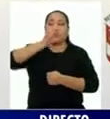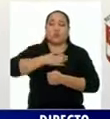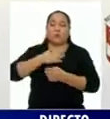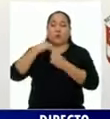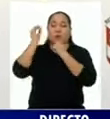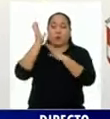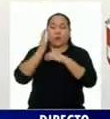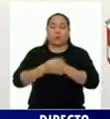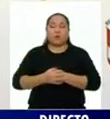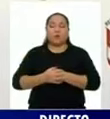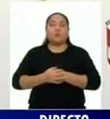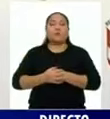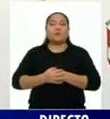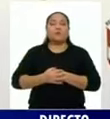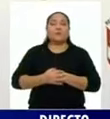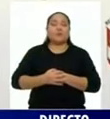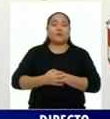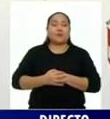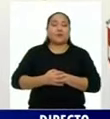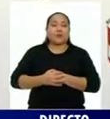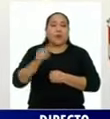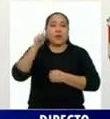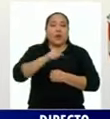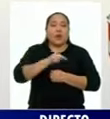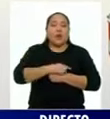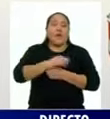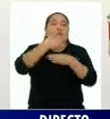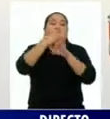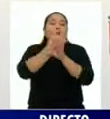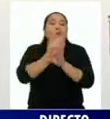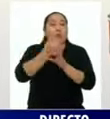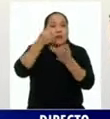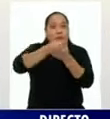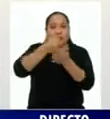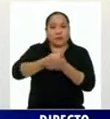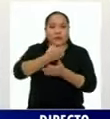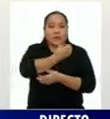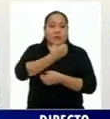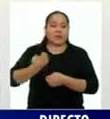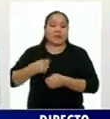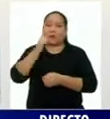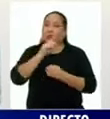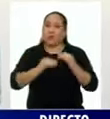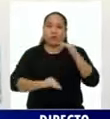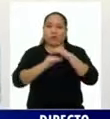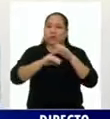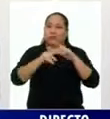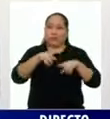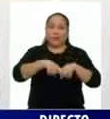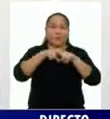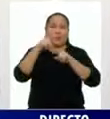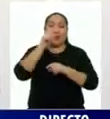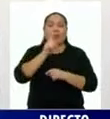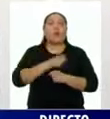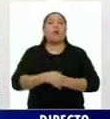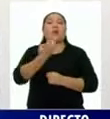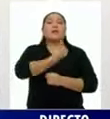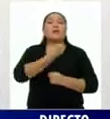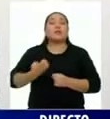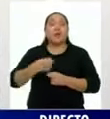exposición. La dinámica de la inversión pública ya es imparable, porque ya los gobiernos